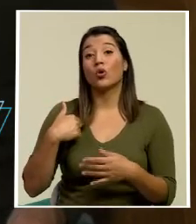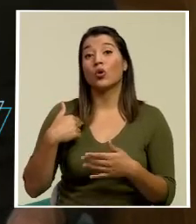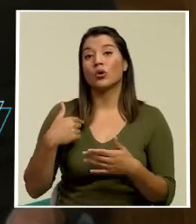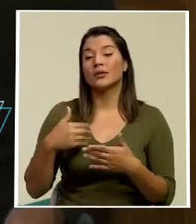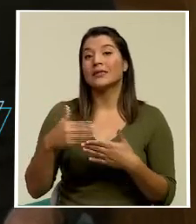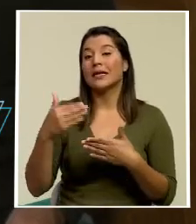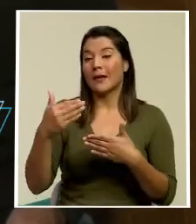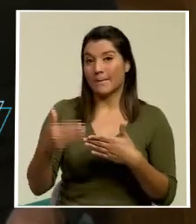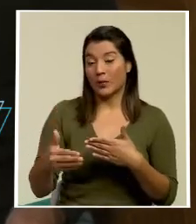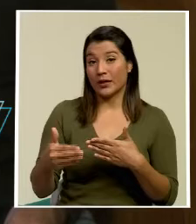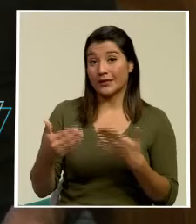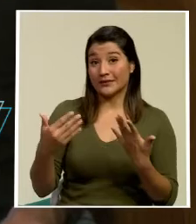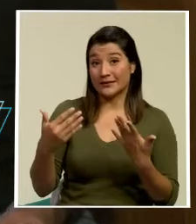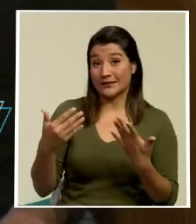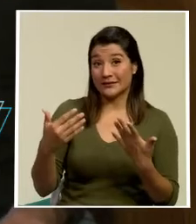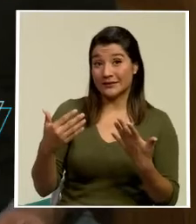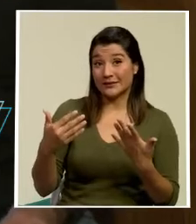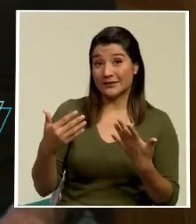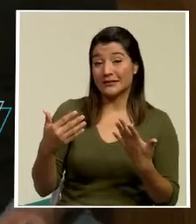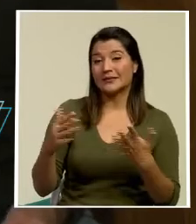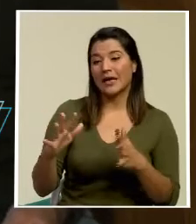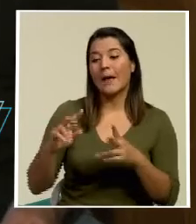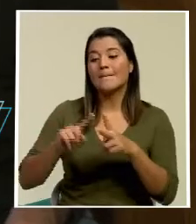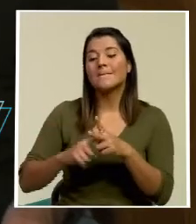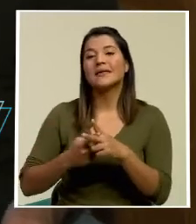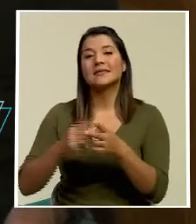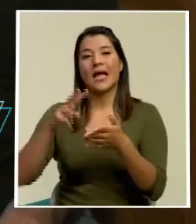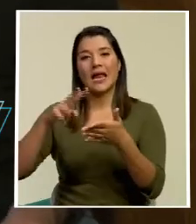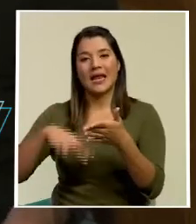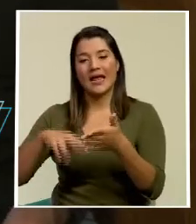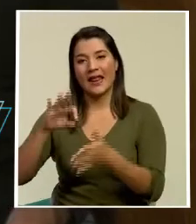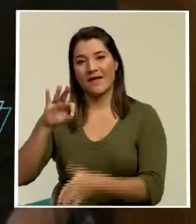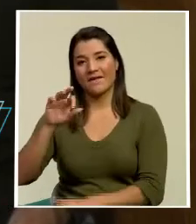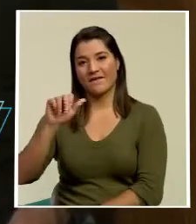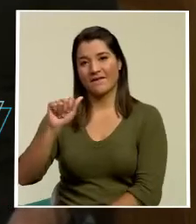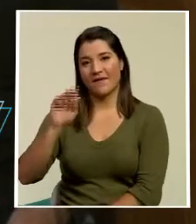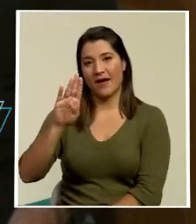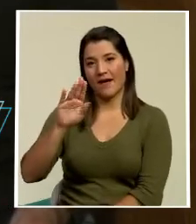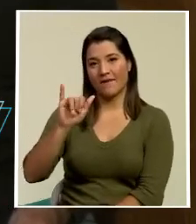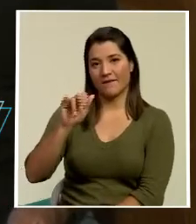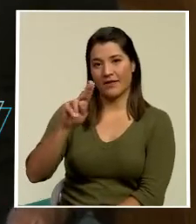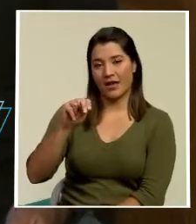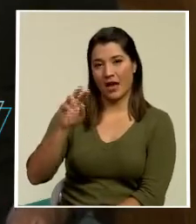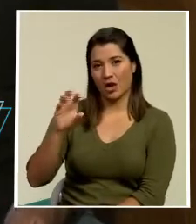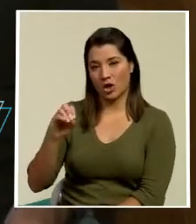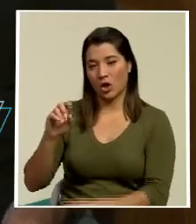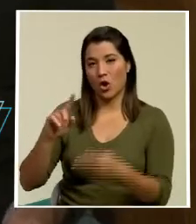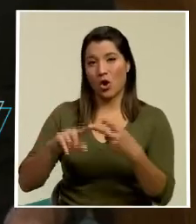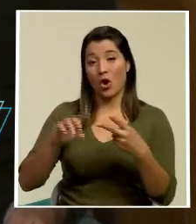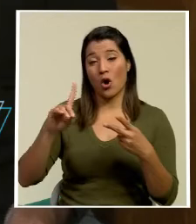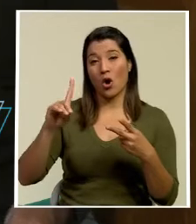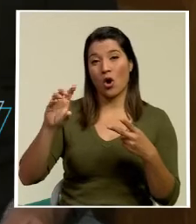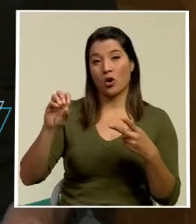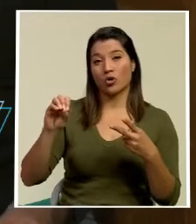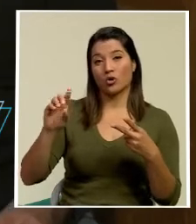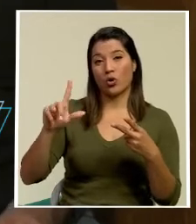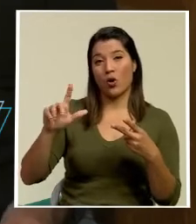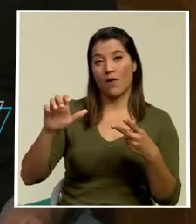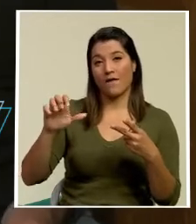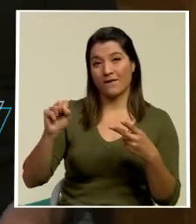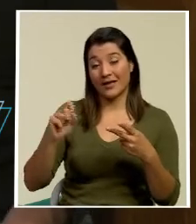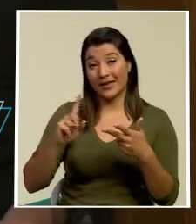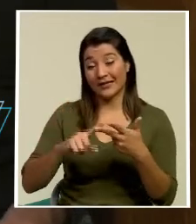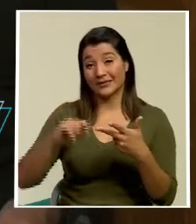conocer a leer a Fabián o en dobles o a Joaquín, ya yo conocía todas esas